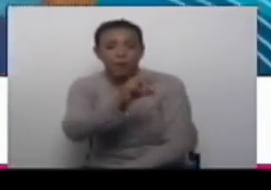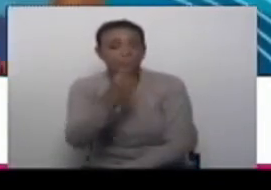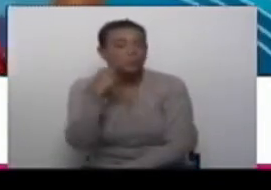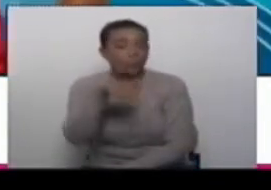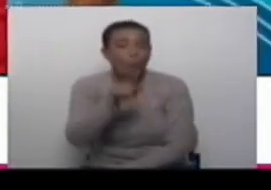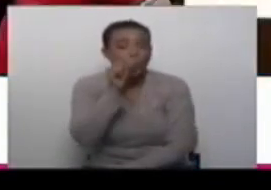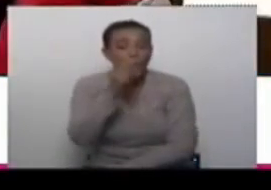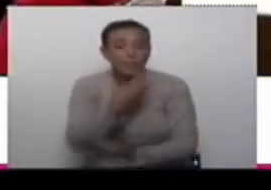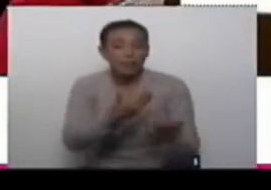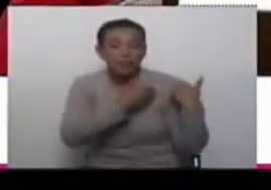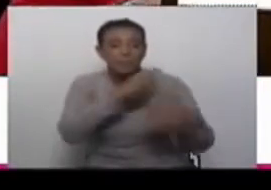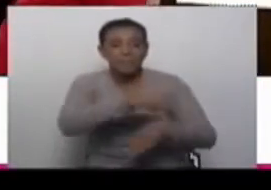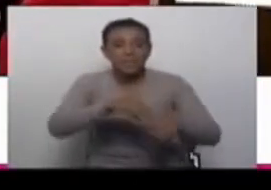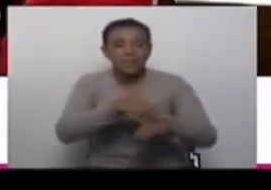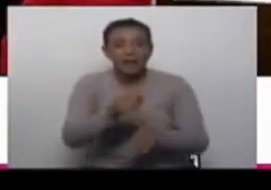Marcos